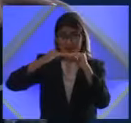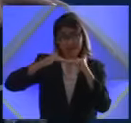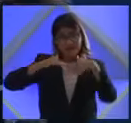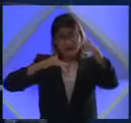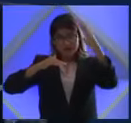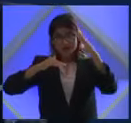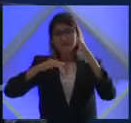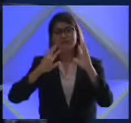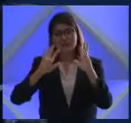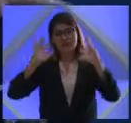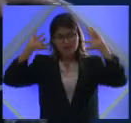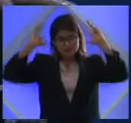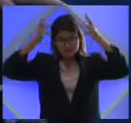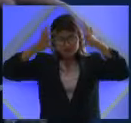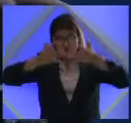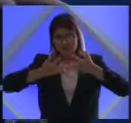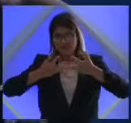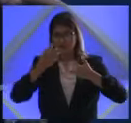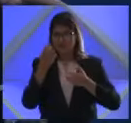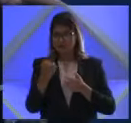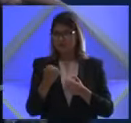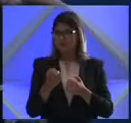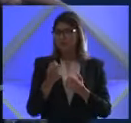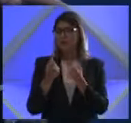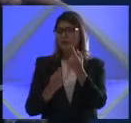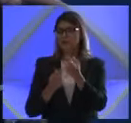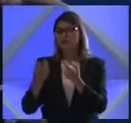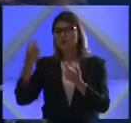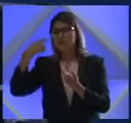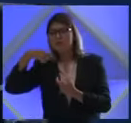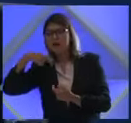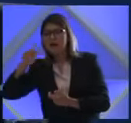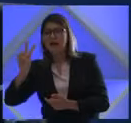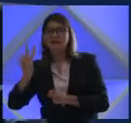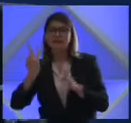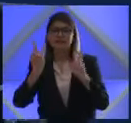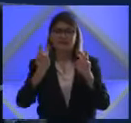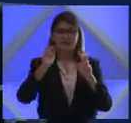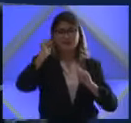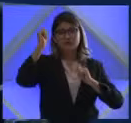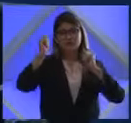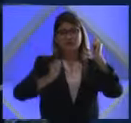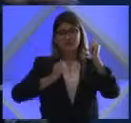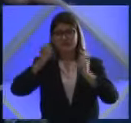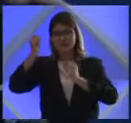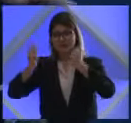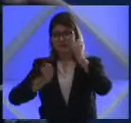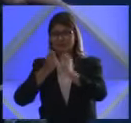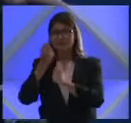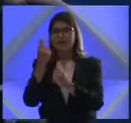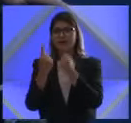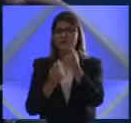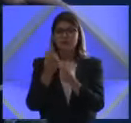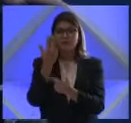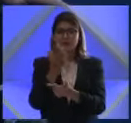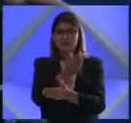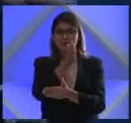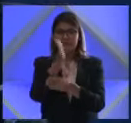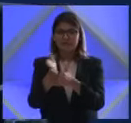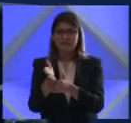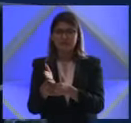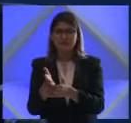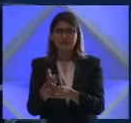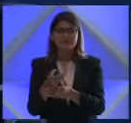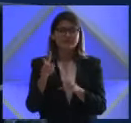turísticos por ejemplo que se han venido vendiendo como